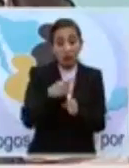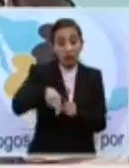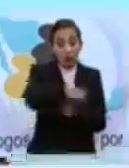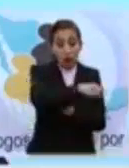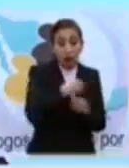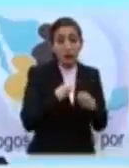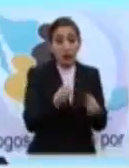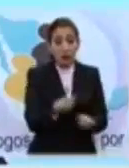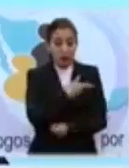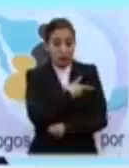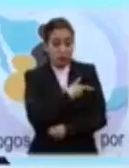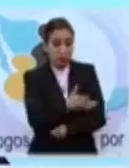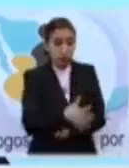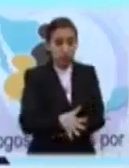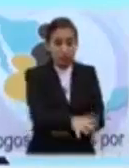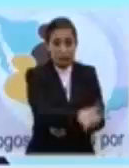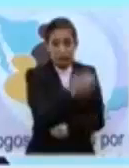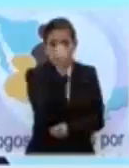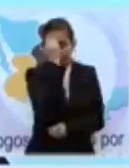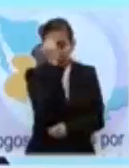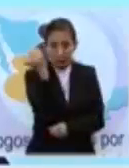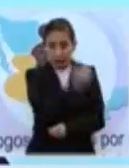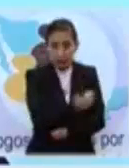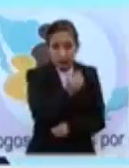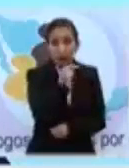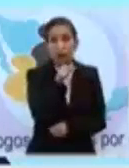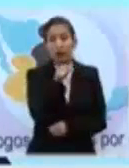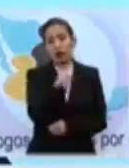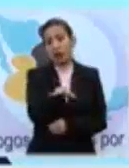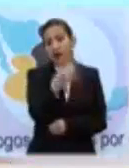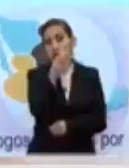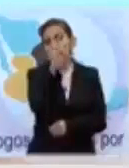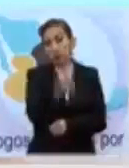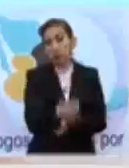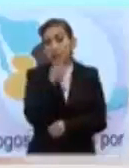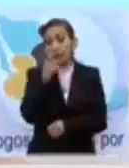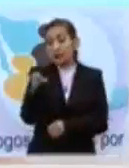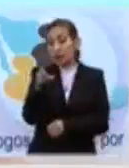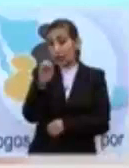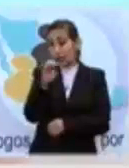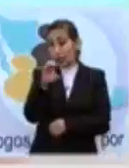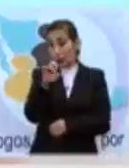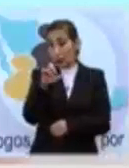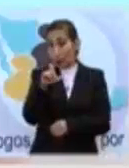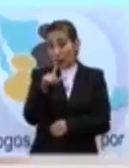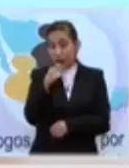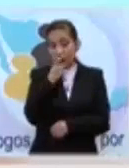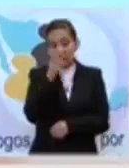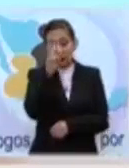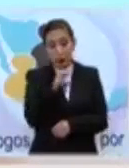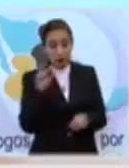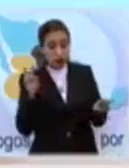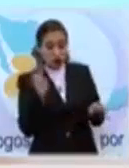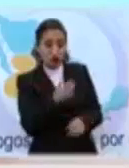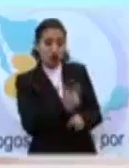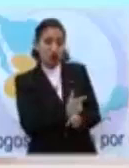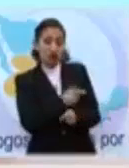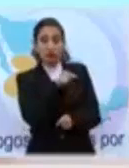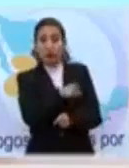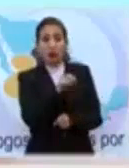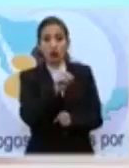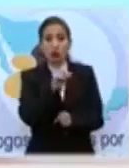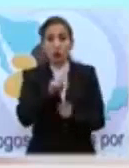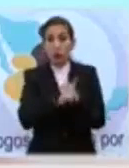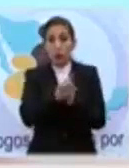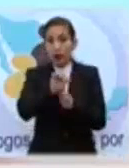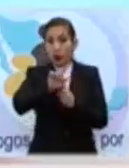en indigencia, un poco más del 14% de acuerdo a los datos de la CEPAL, refleja muy claramente que el problema no es